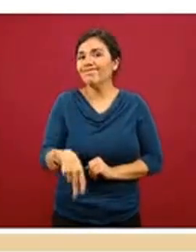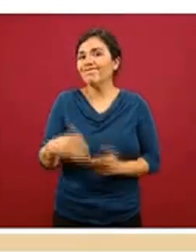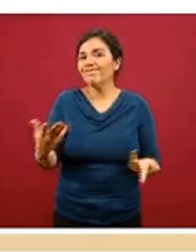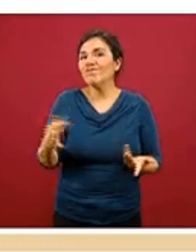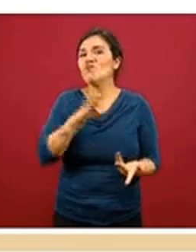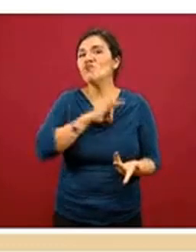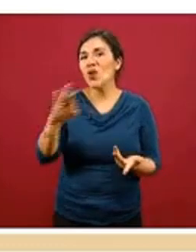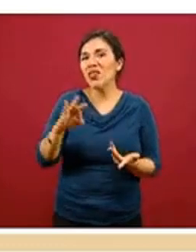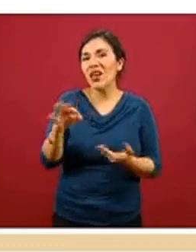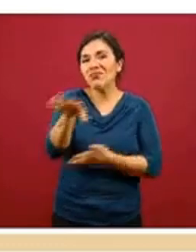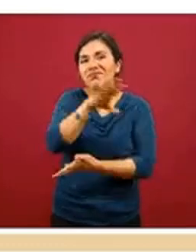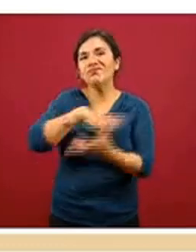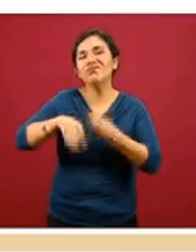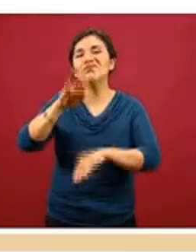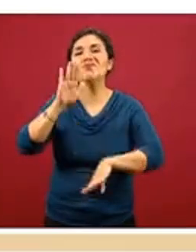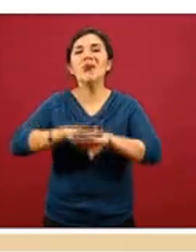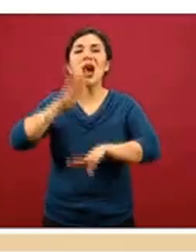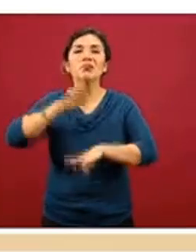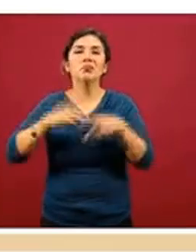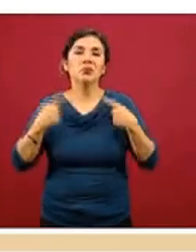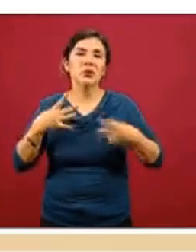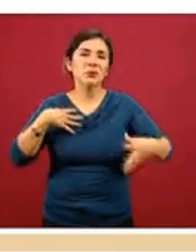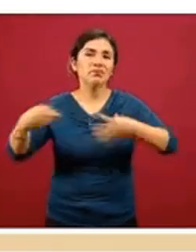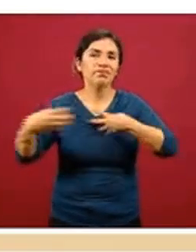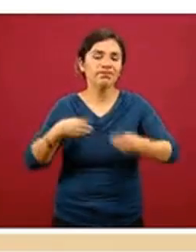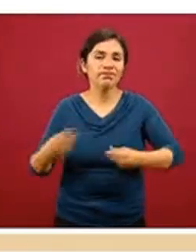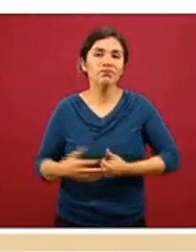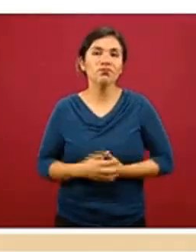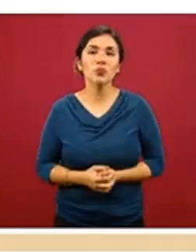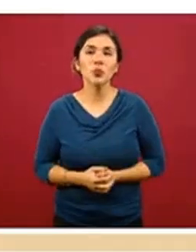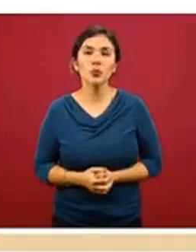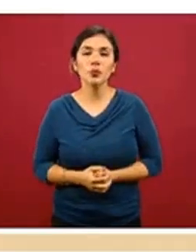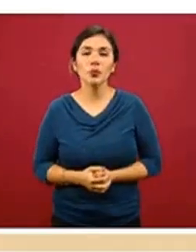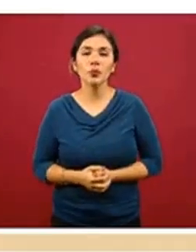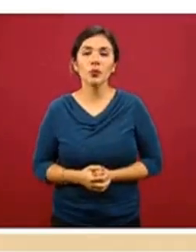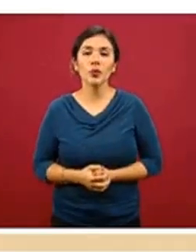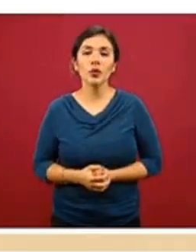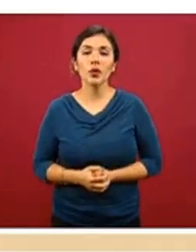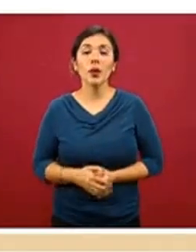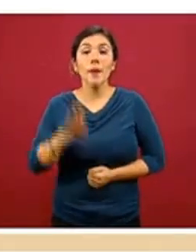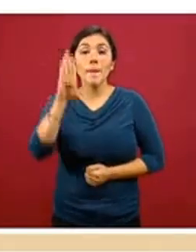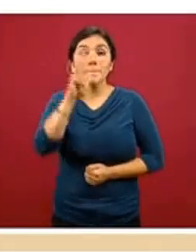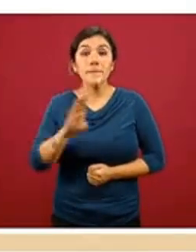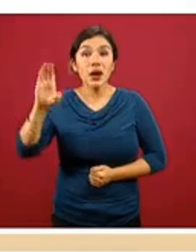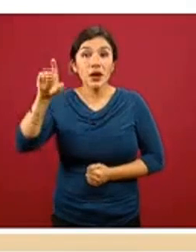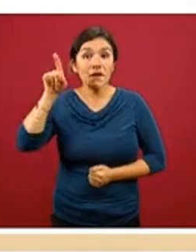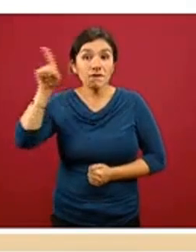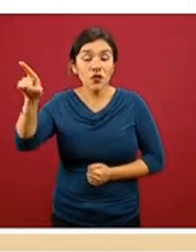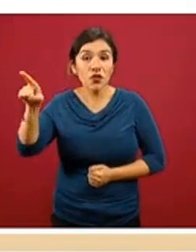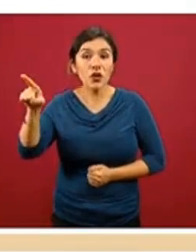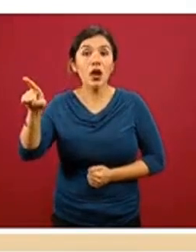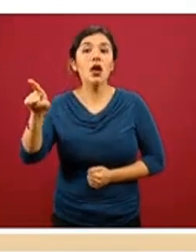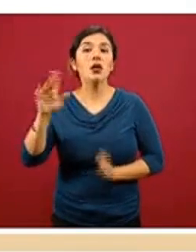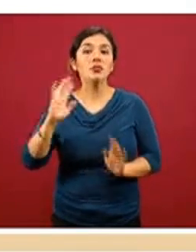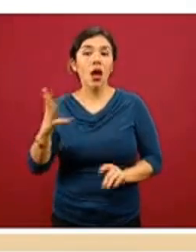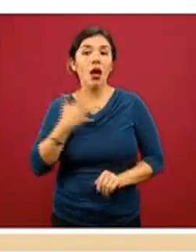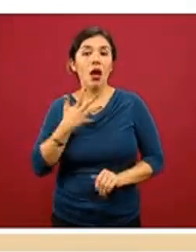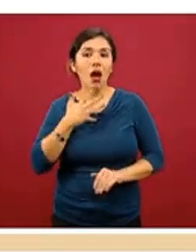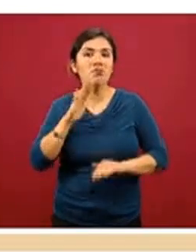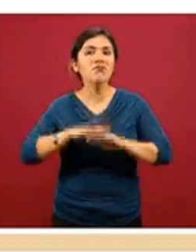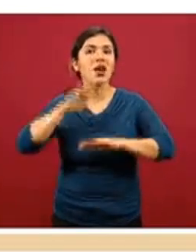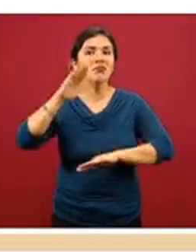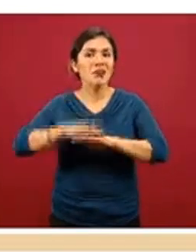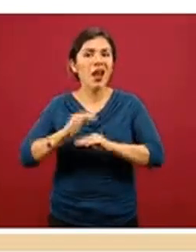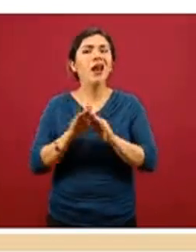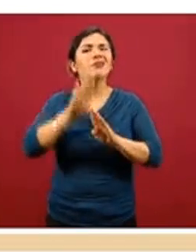definitivamente llevará a un incremento en el número de casos. Baja California ha estado subiendo